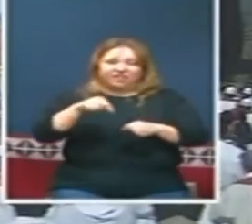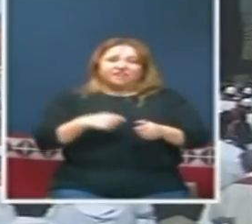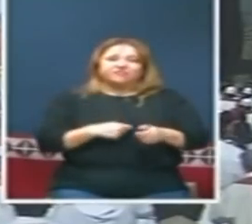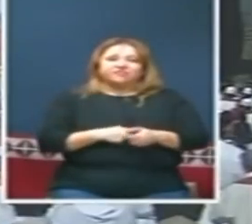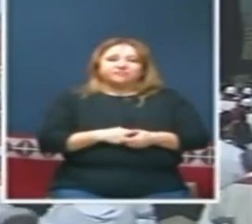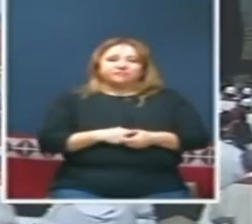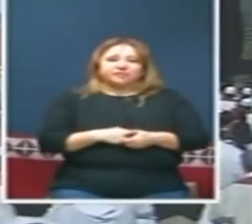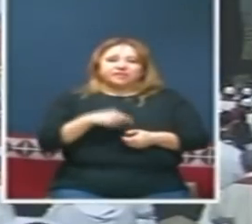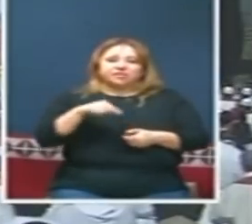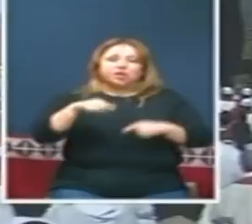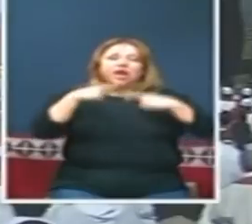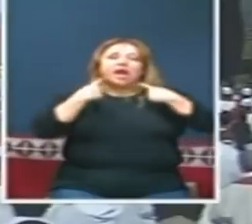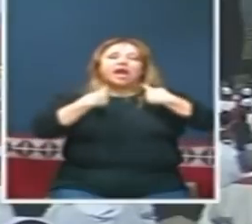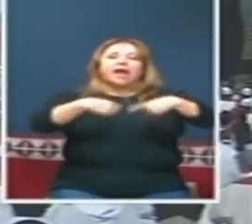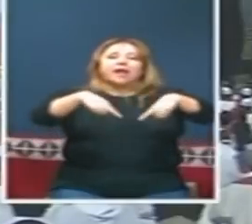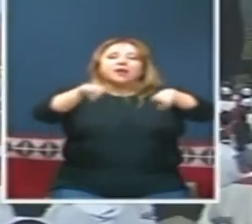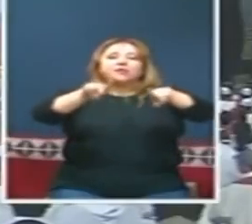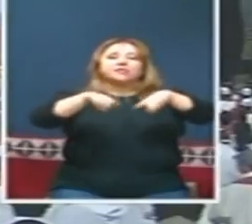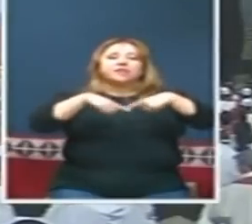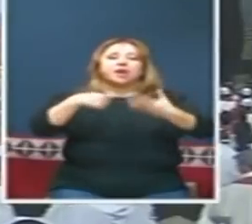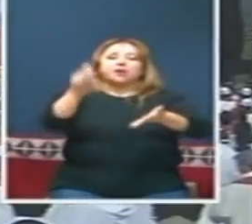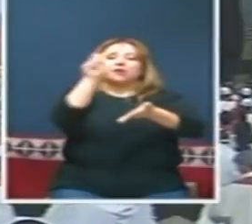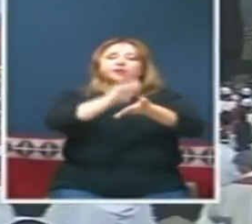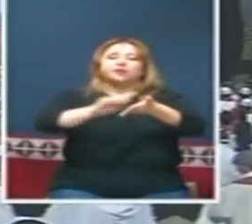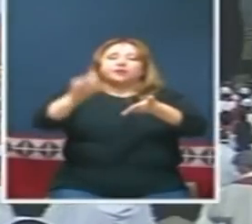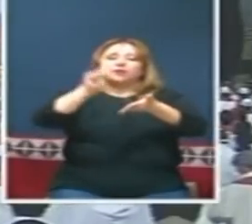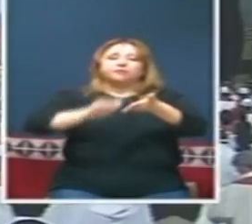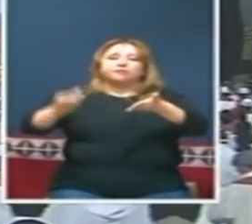dedicamos esta canción de su autoría.